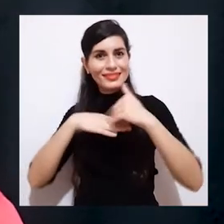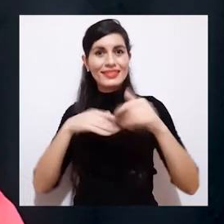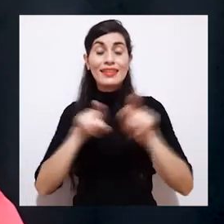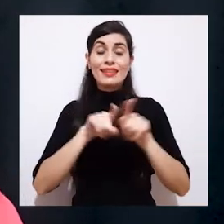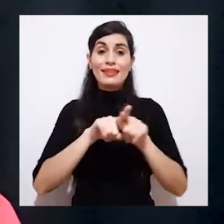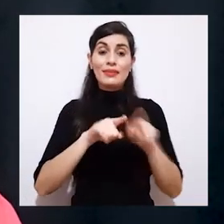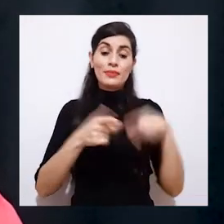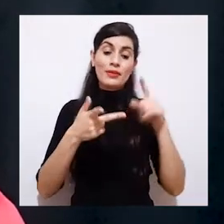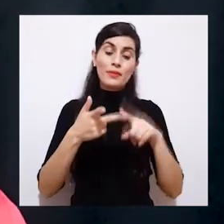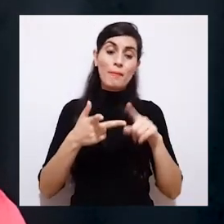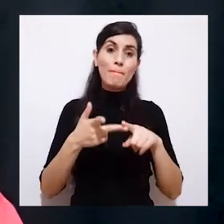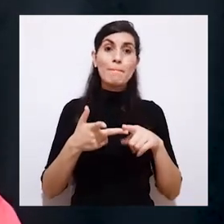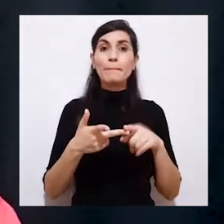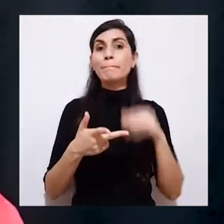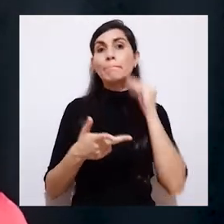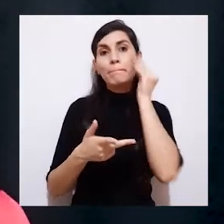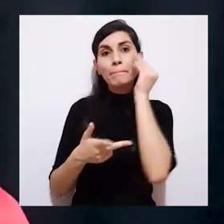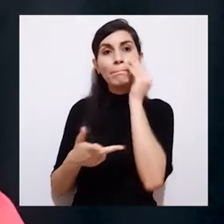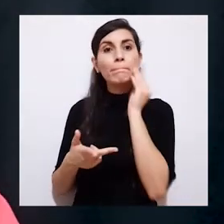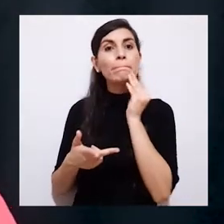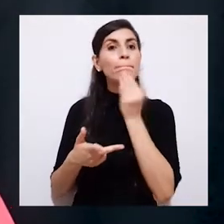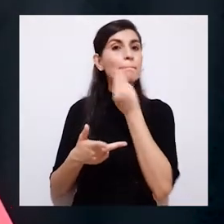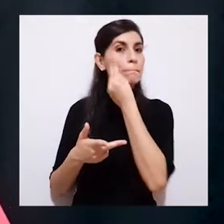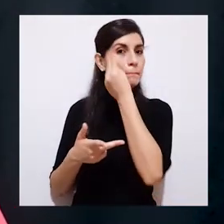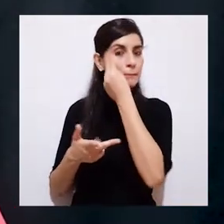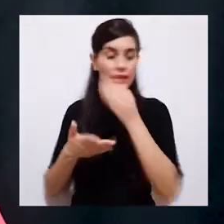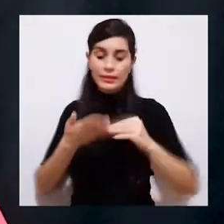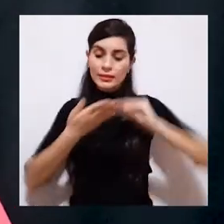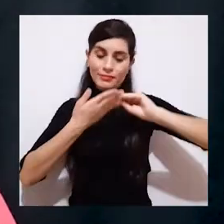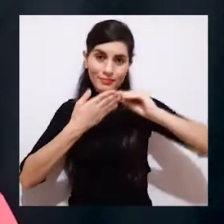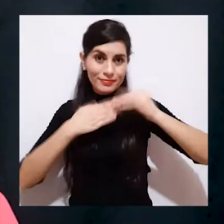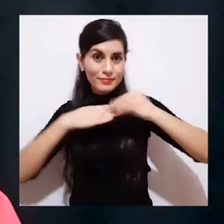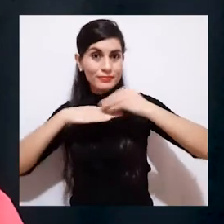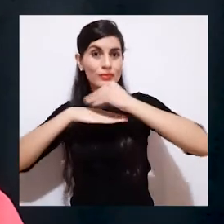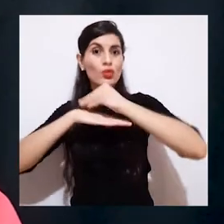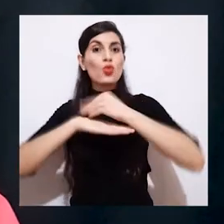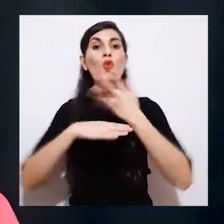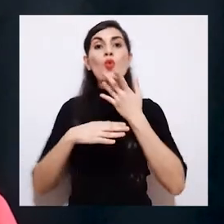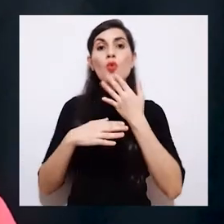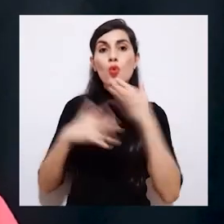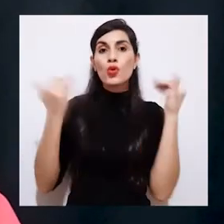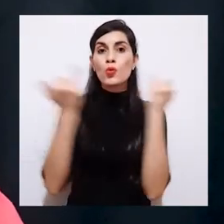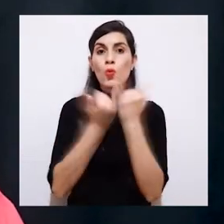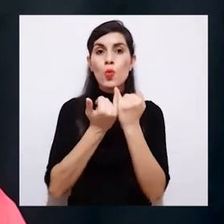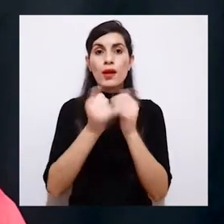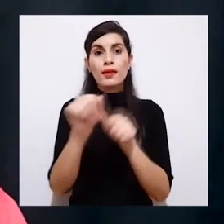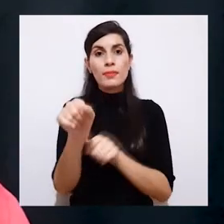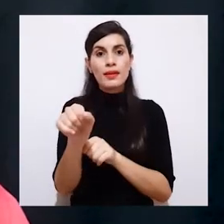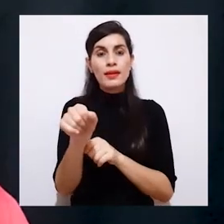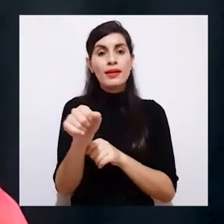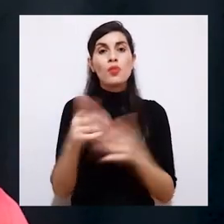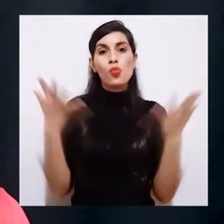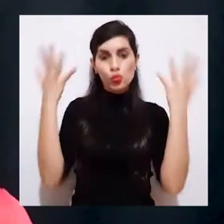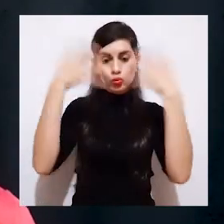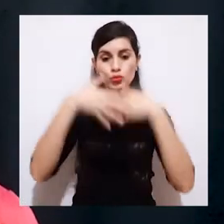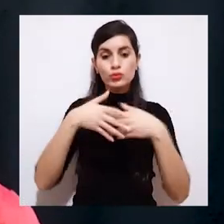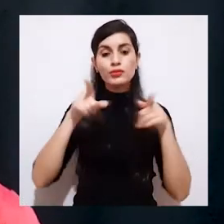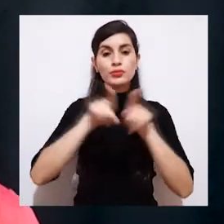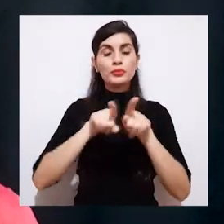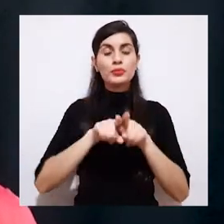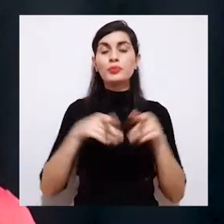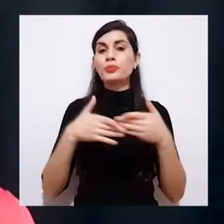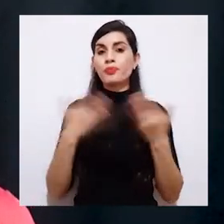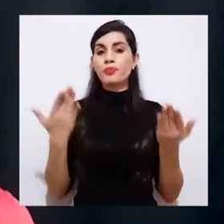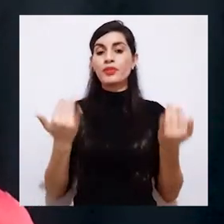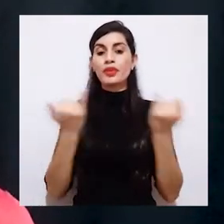fueron las bases, ¿verdad? Dos tipos de bases, una base un poquito del color de la piel y otra un poquito más oscura. Utilizamos también lo que